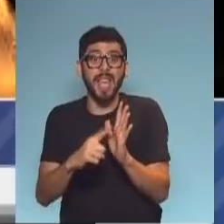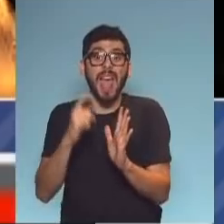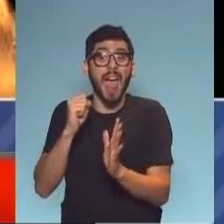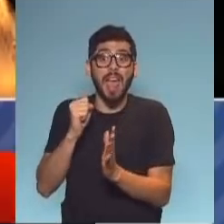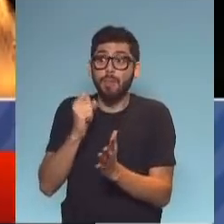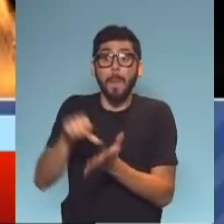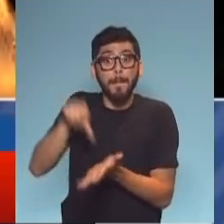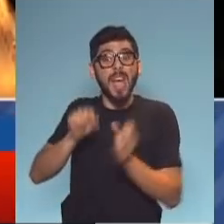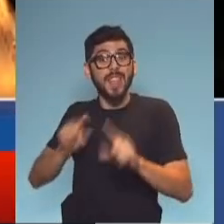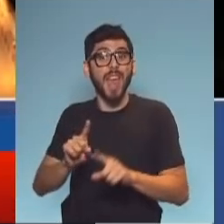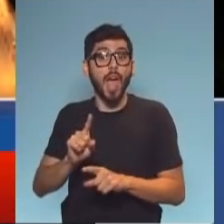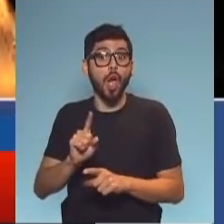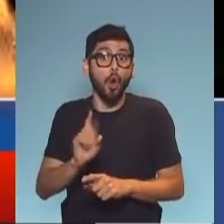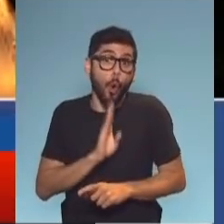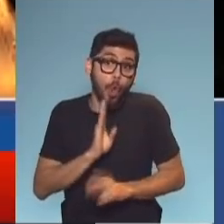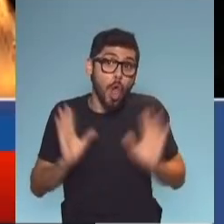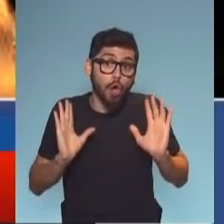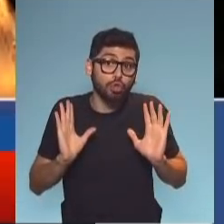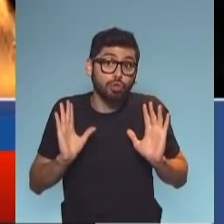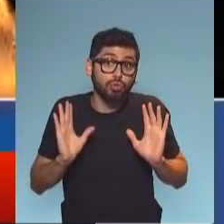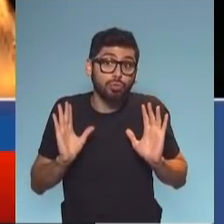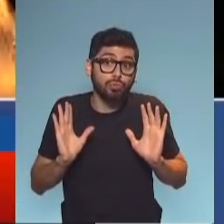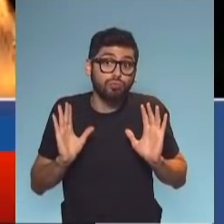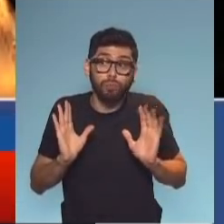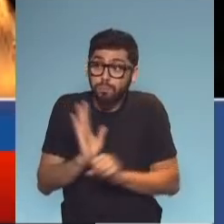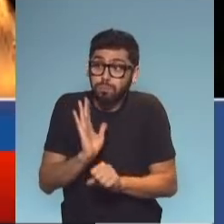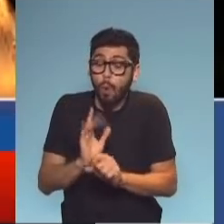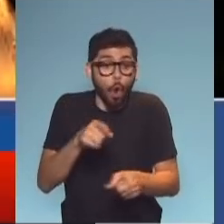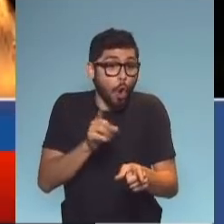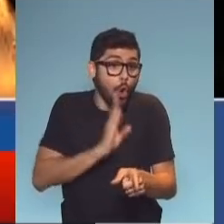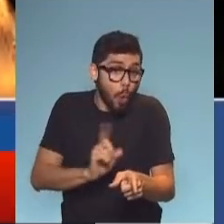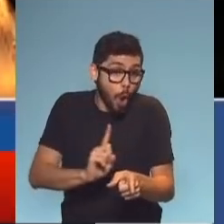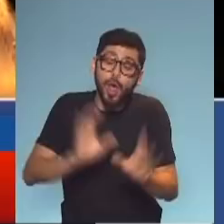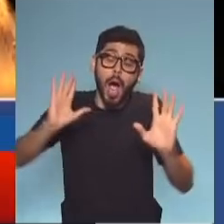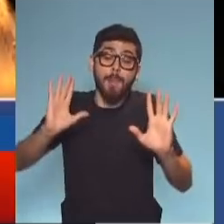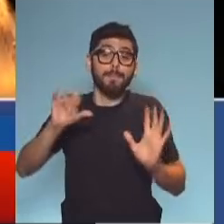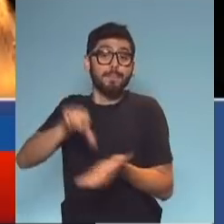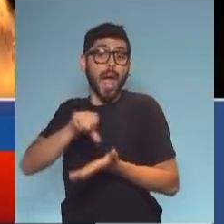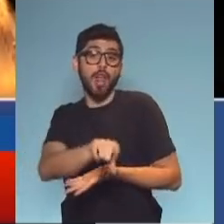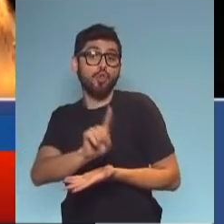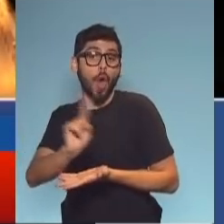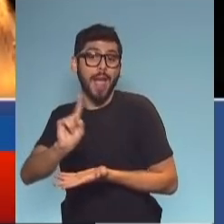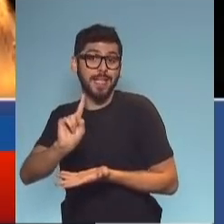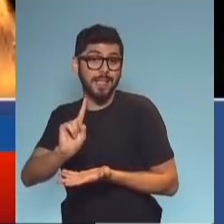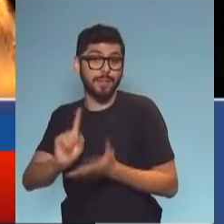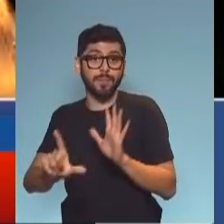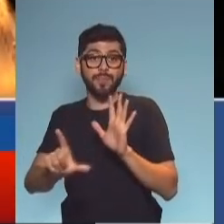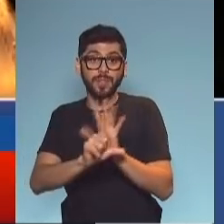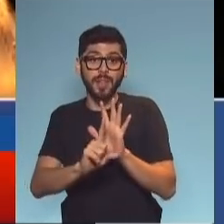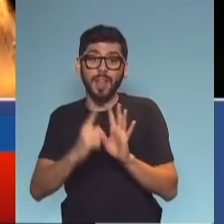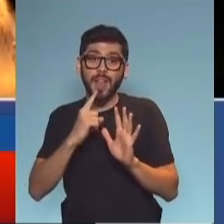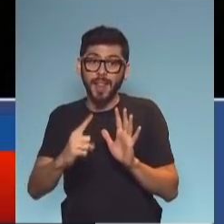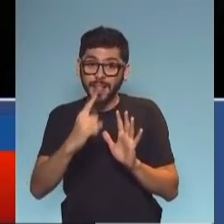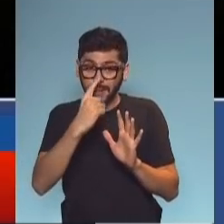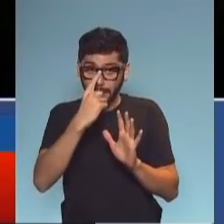judíos, este no es su Estado. Y en esta misma ley se consagra el derecho a la autodeterminación como